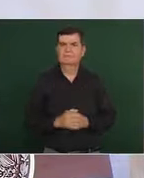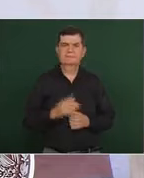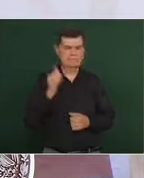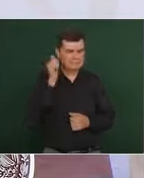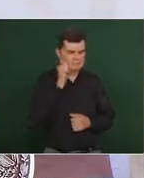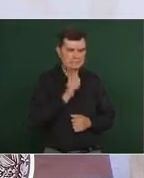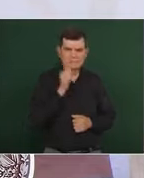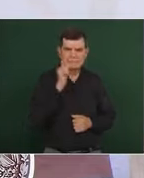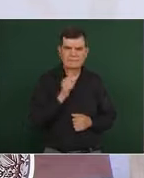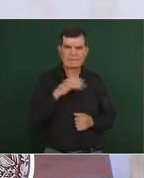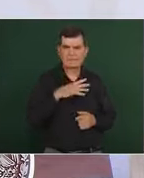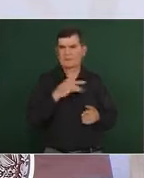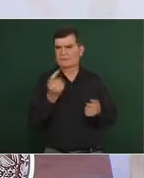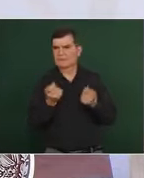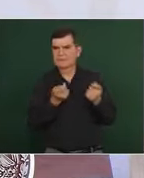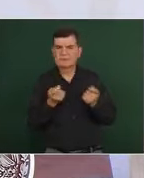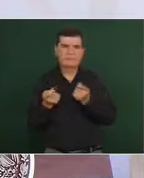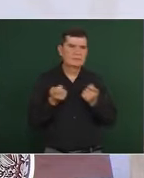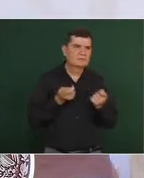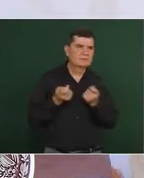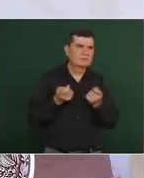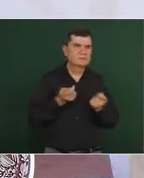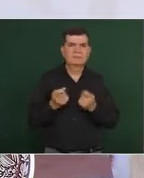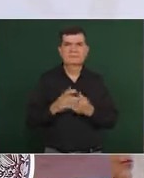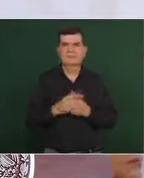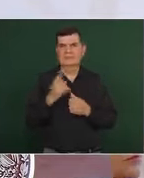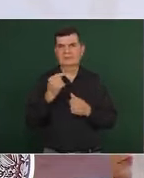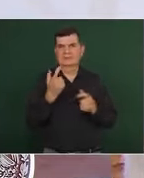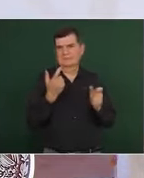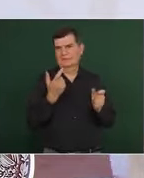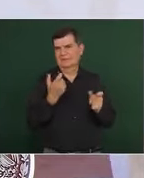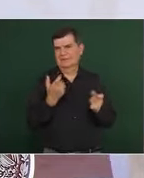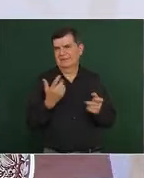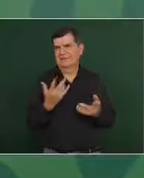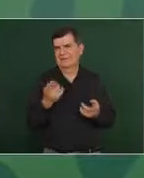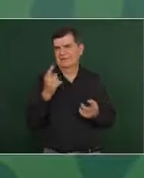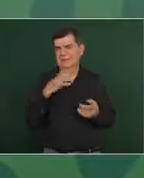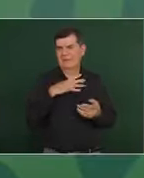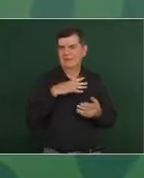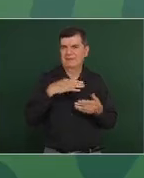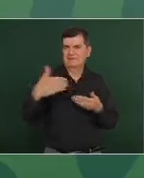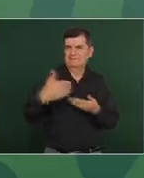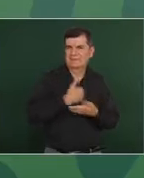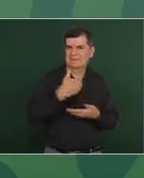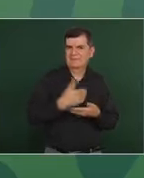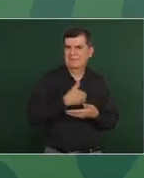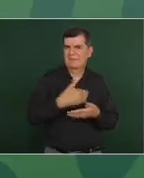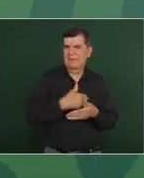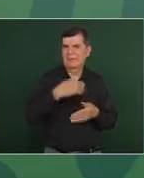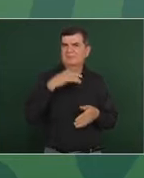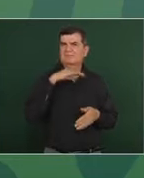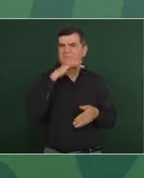Siempre lo del control de las armas que ingresan a México,